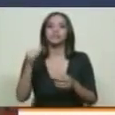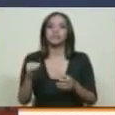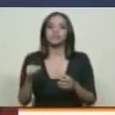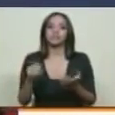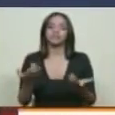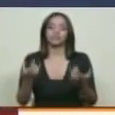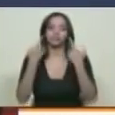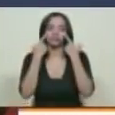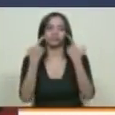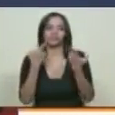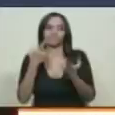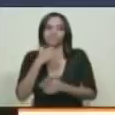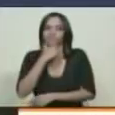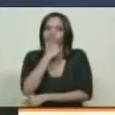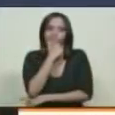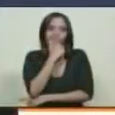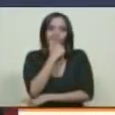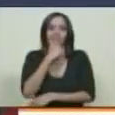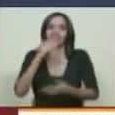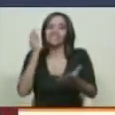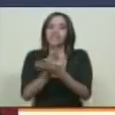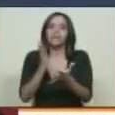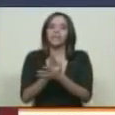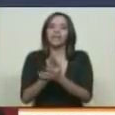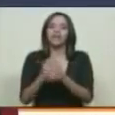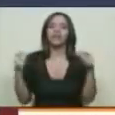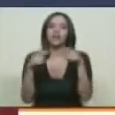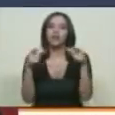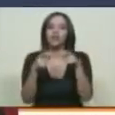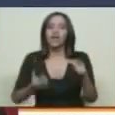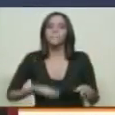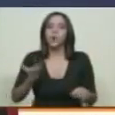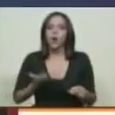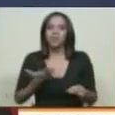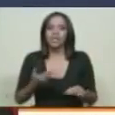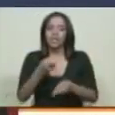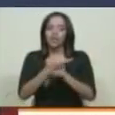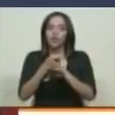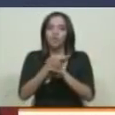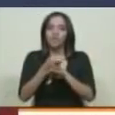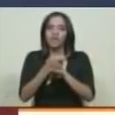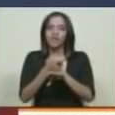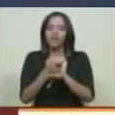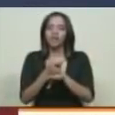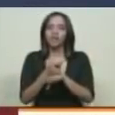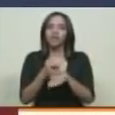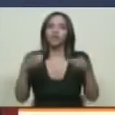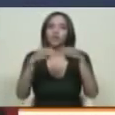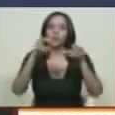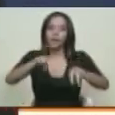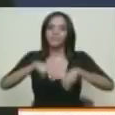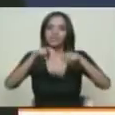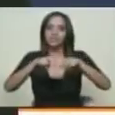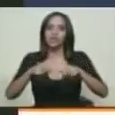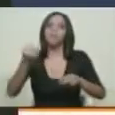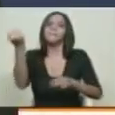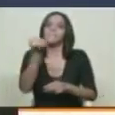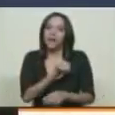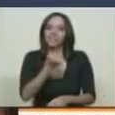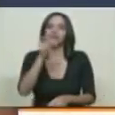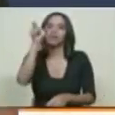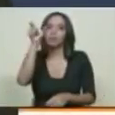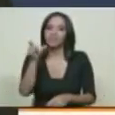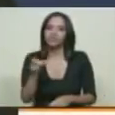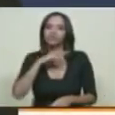decir. Cada vez que hay una reunión, un pronunciamiento importante por parte del gobierno con el sector campesino, asesinan a un